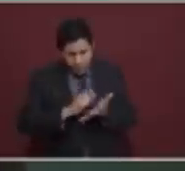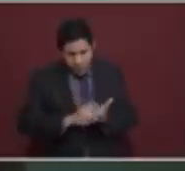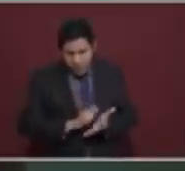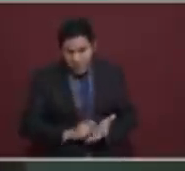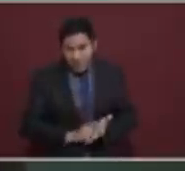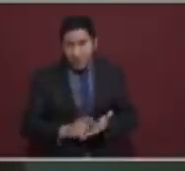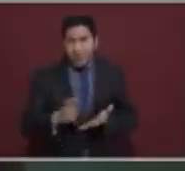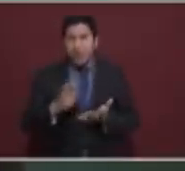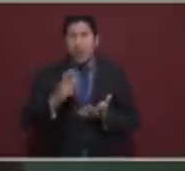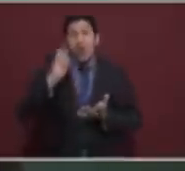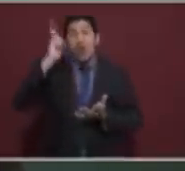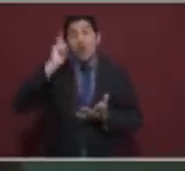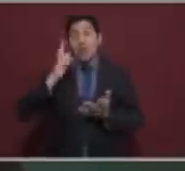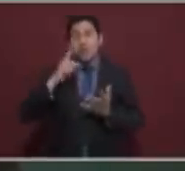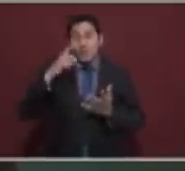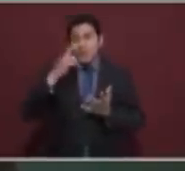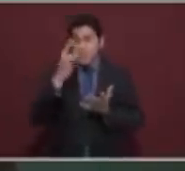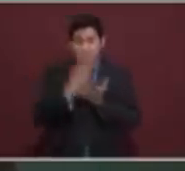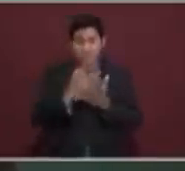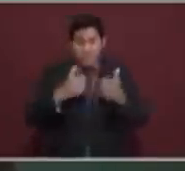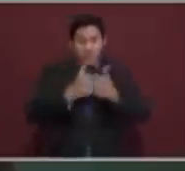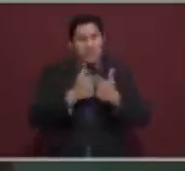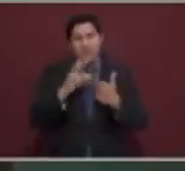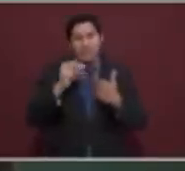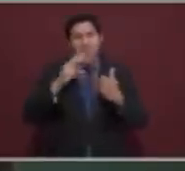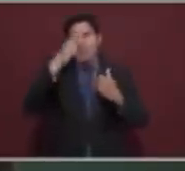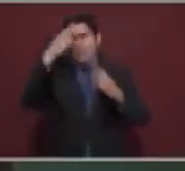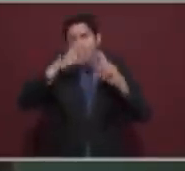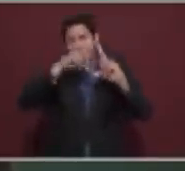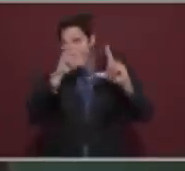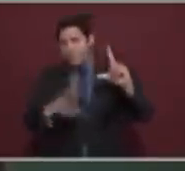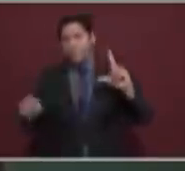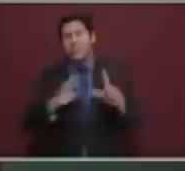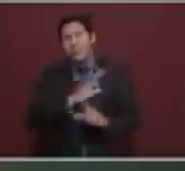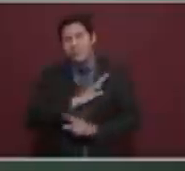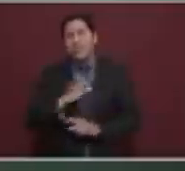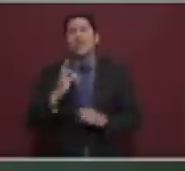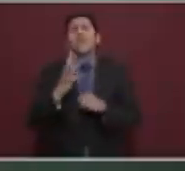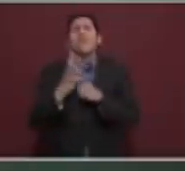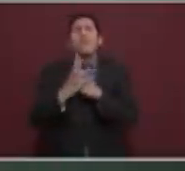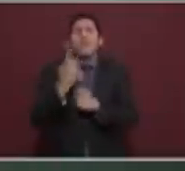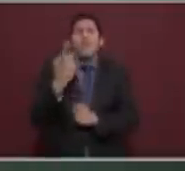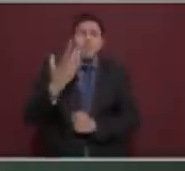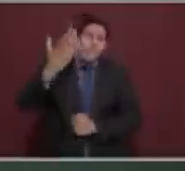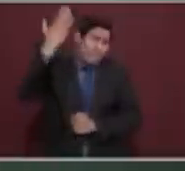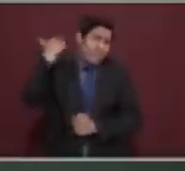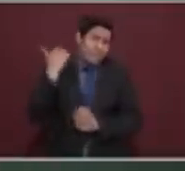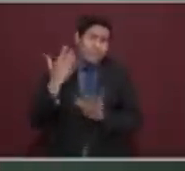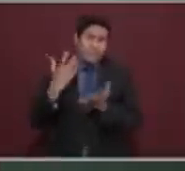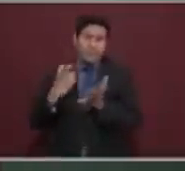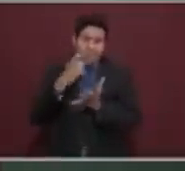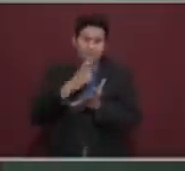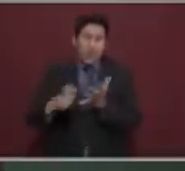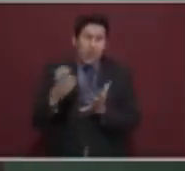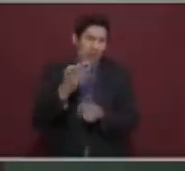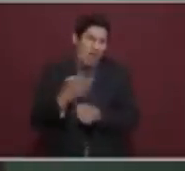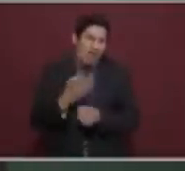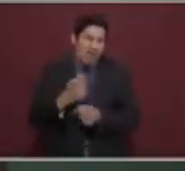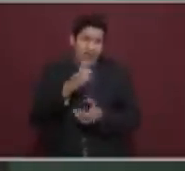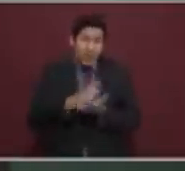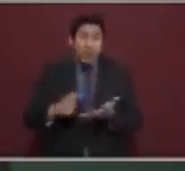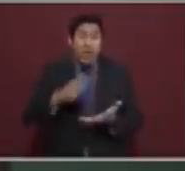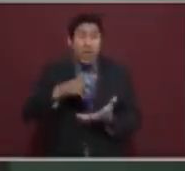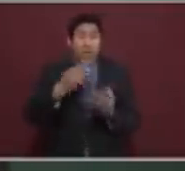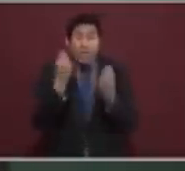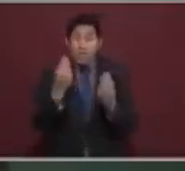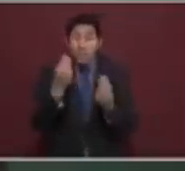nacional porque cuando se compran ahora o se compraban armas en volumen